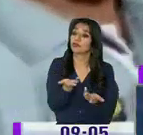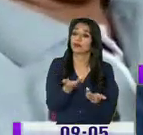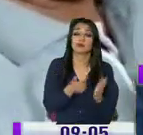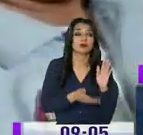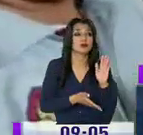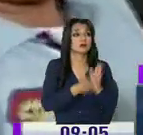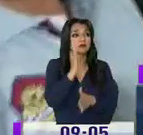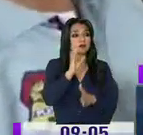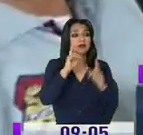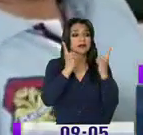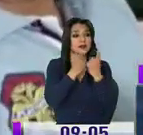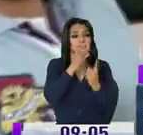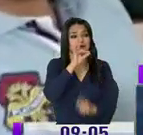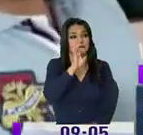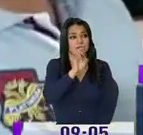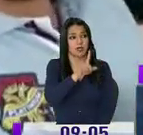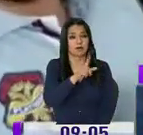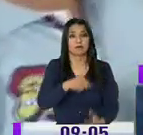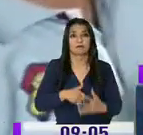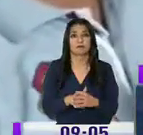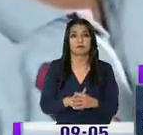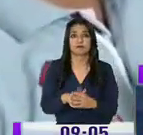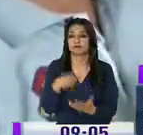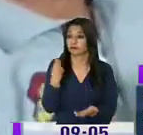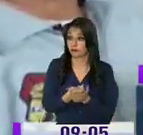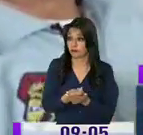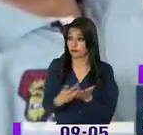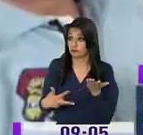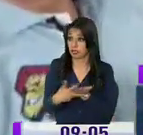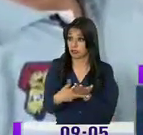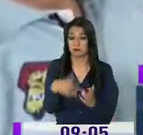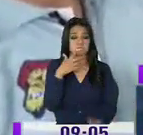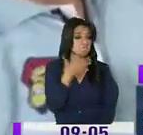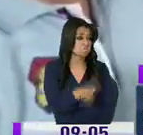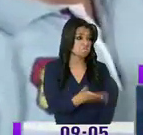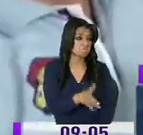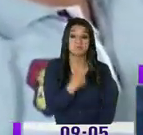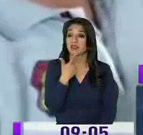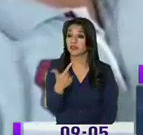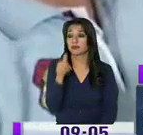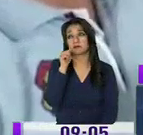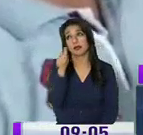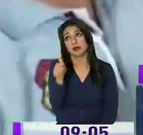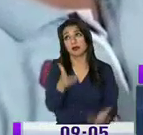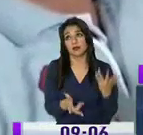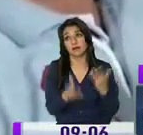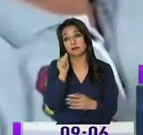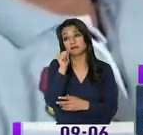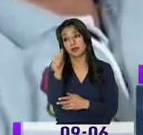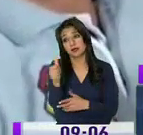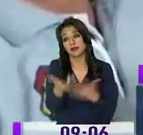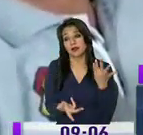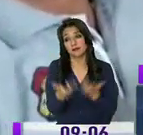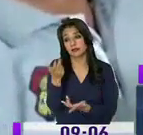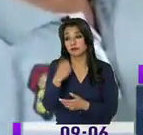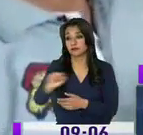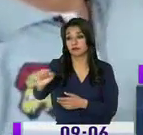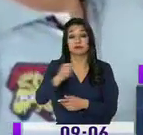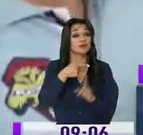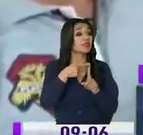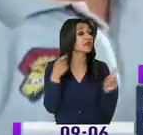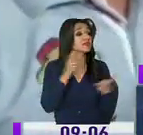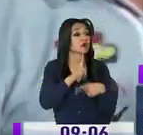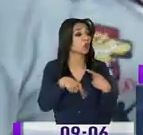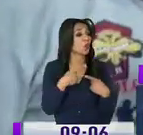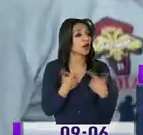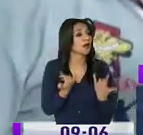Zapoteño. ¿Encontró pasaje? No hay. ¿Qué le dice? Para mañana, quizás mañana, no sé. ¿Desde cuándo usted está aquí